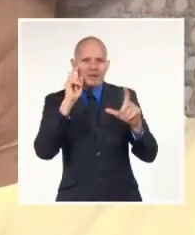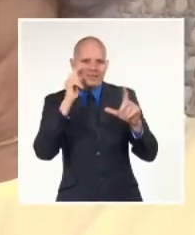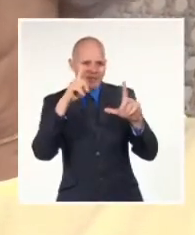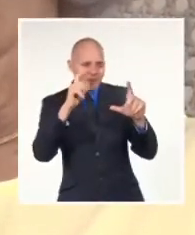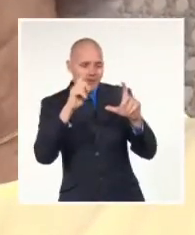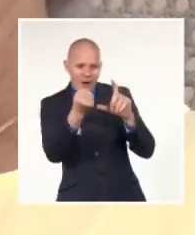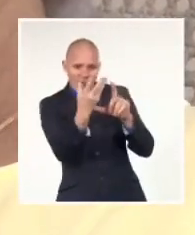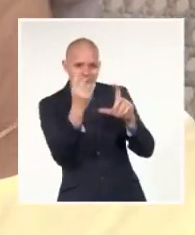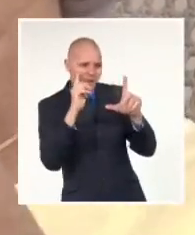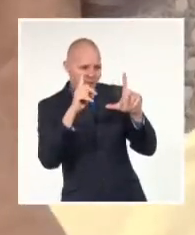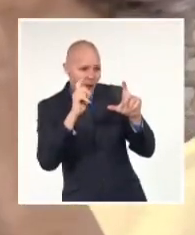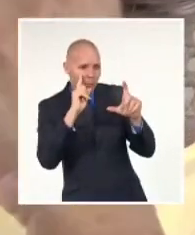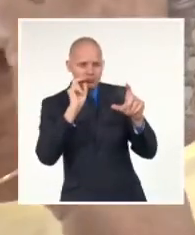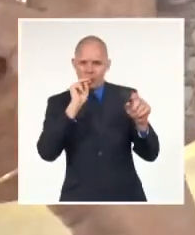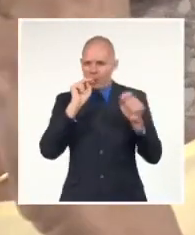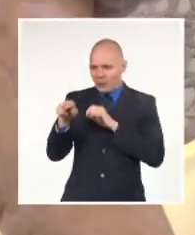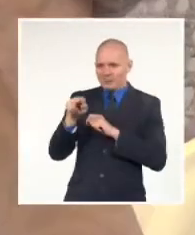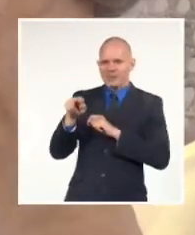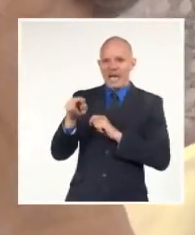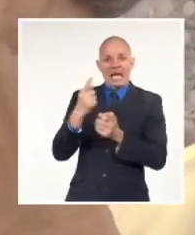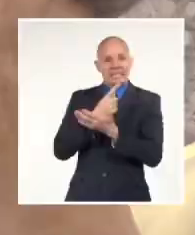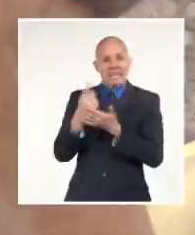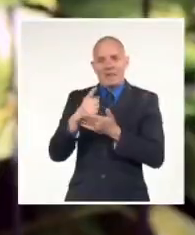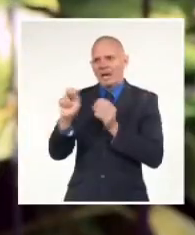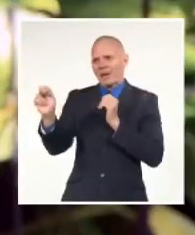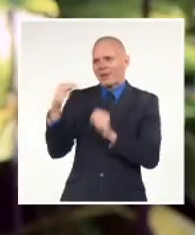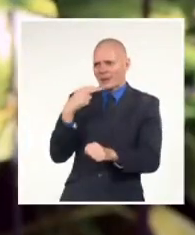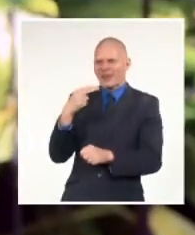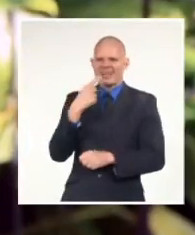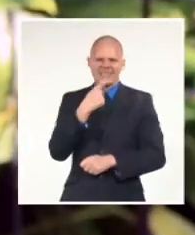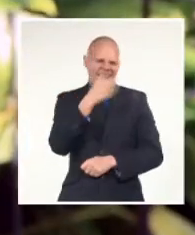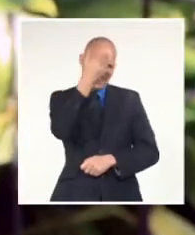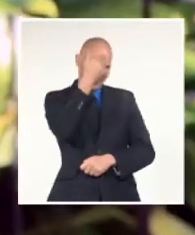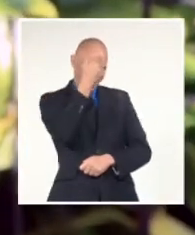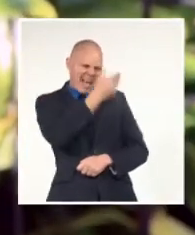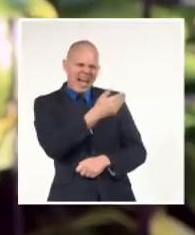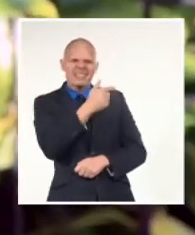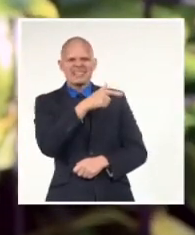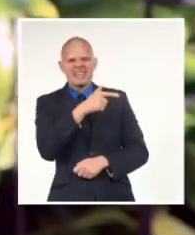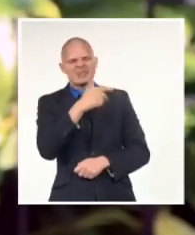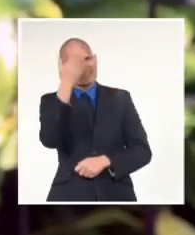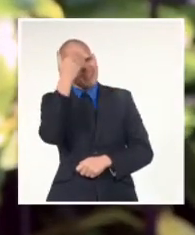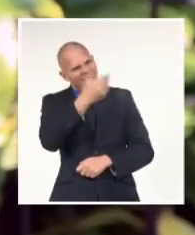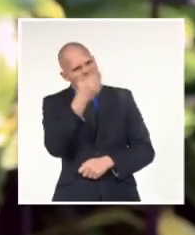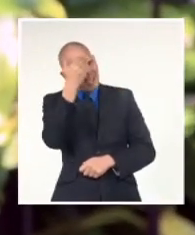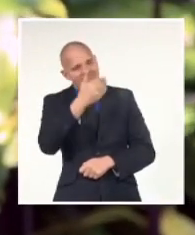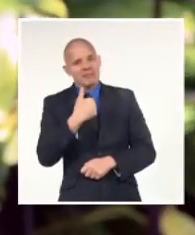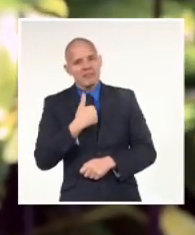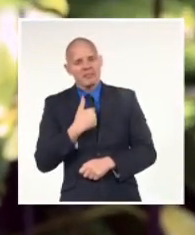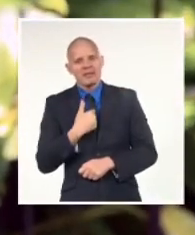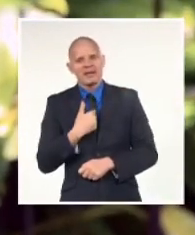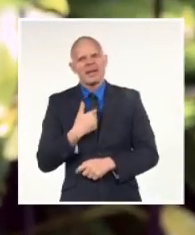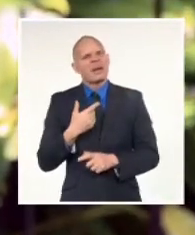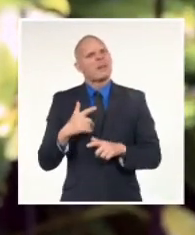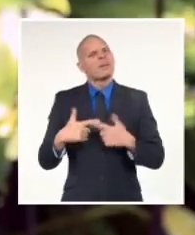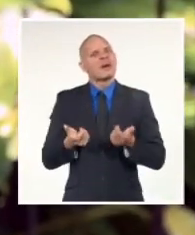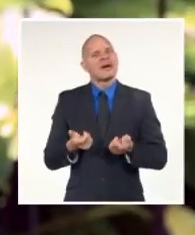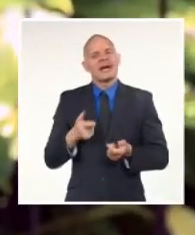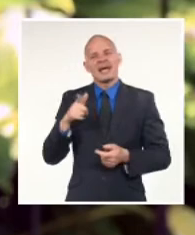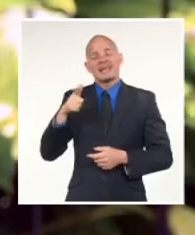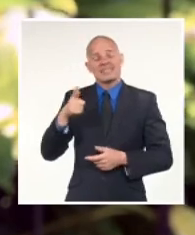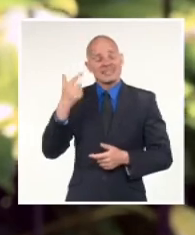contestó. Y entonces me daba las gracias porque a él se le había olvidado que las